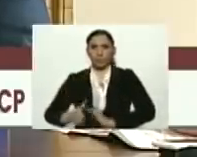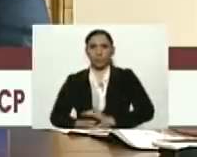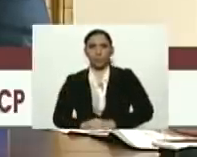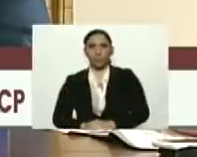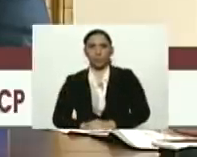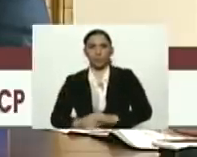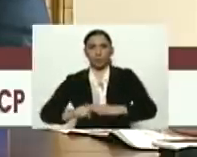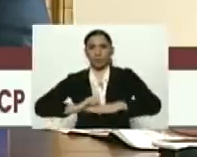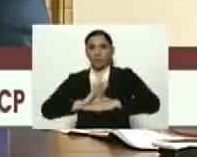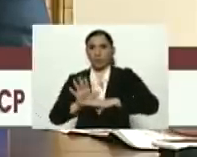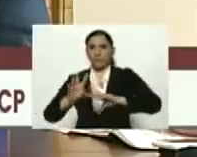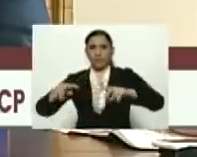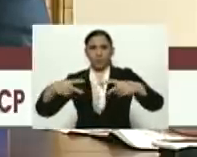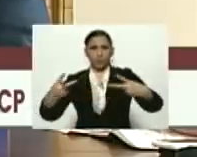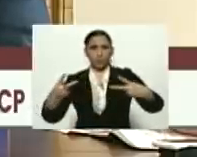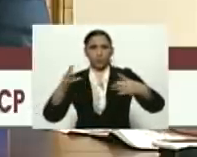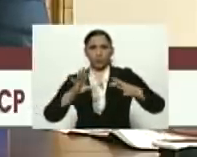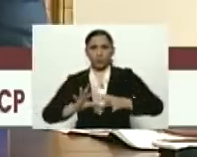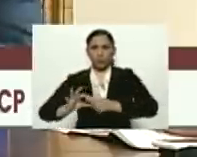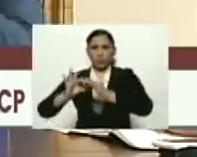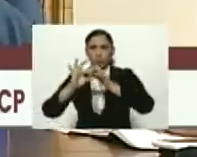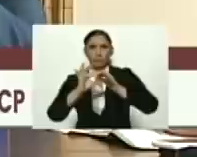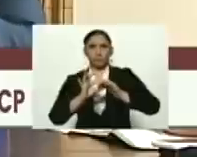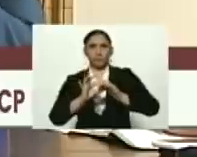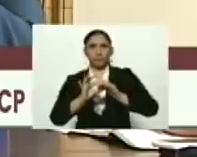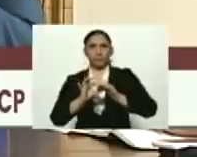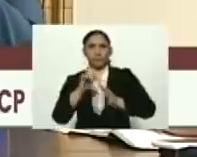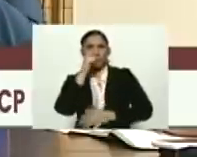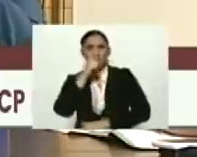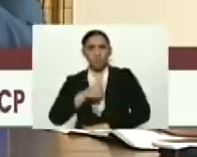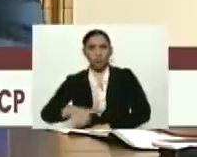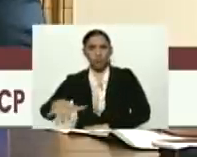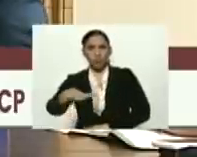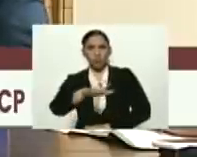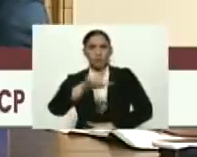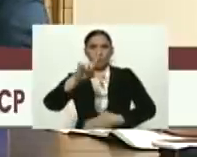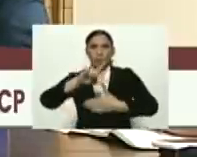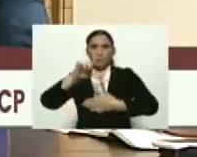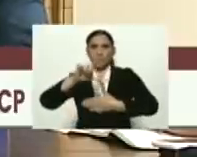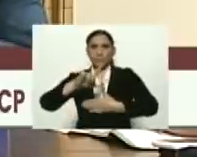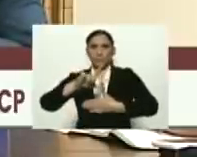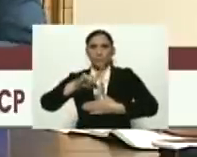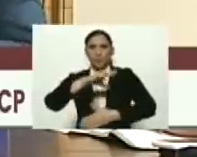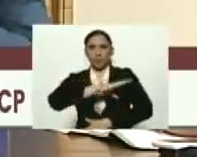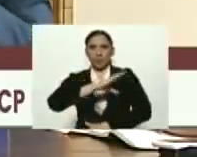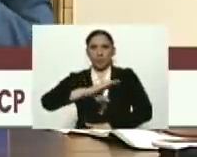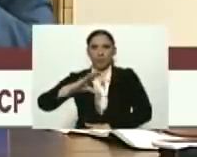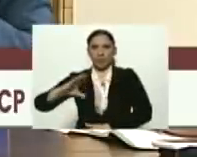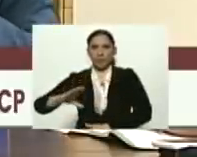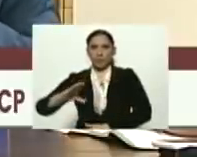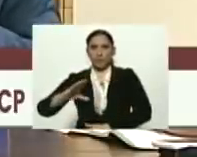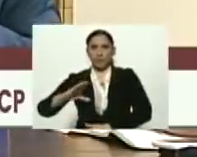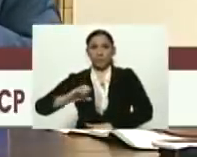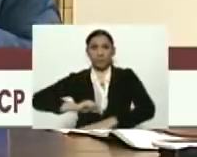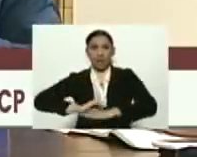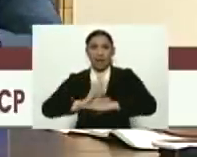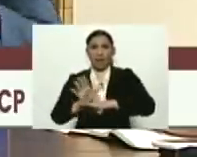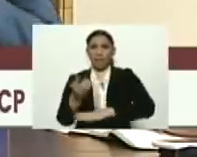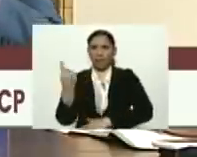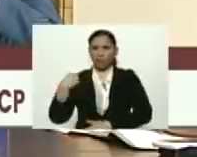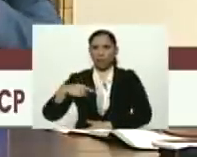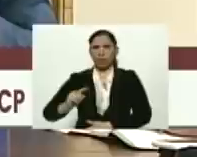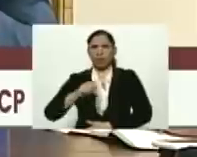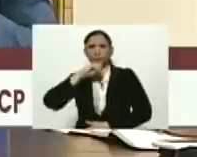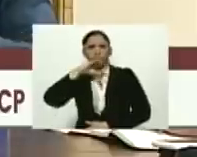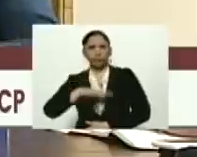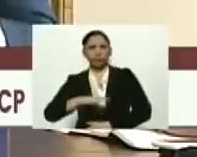El ALBA es vanguardia de la unión de los pueblos de América Latina y el Caribe. El ALBA tiene doctrina,